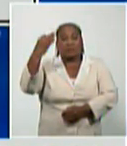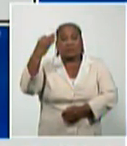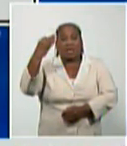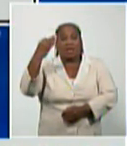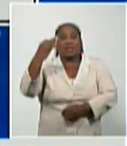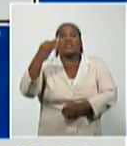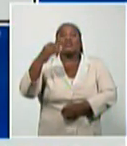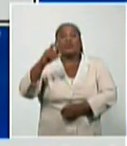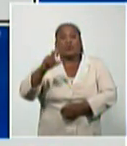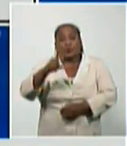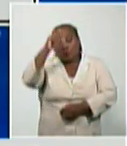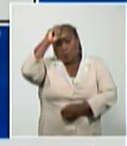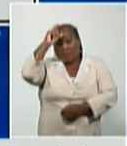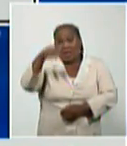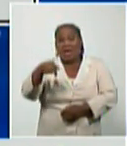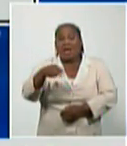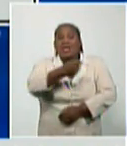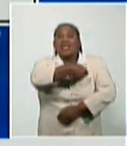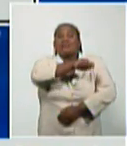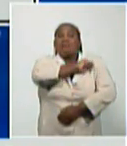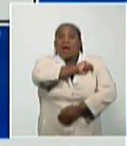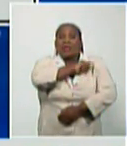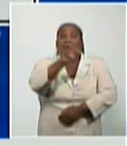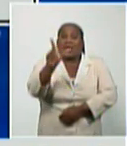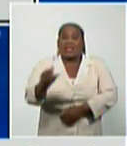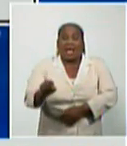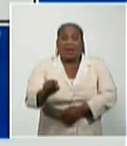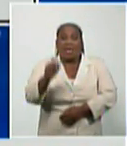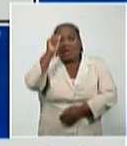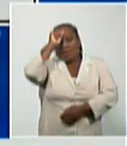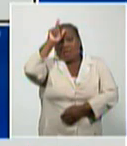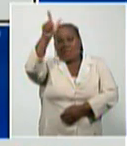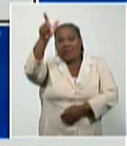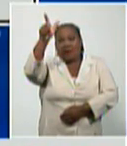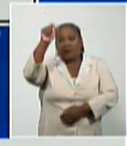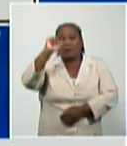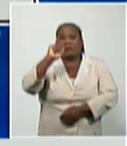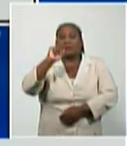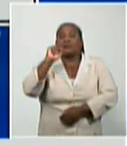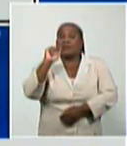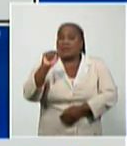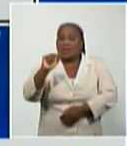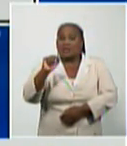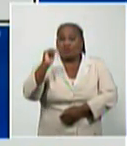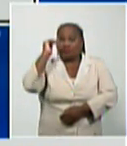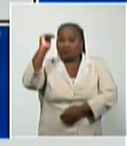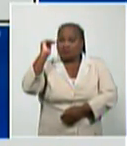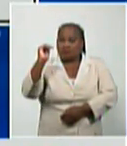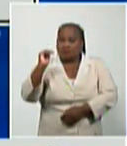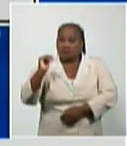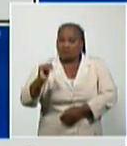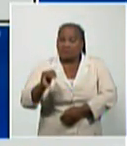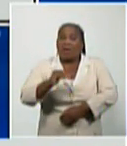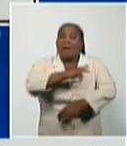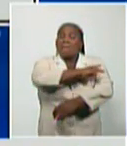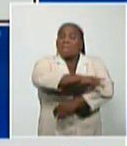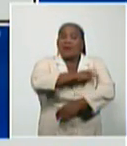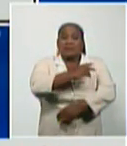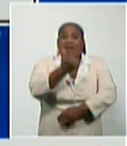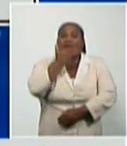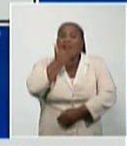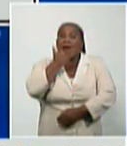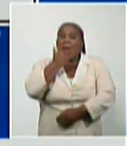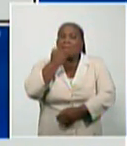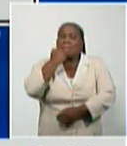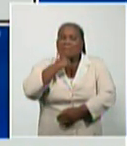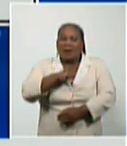y Alemania son los que encabezan la lista de los países más afectados. Y